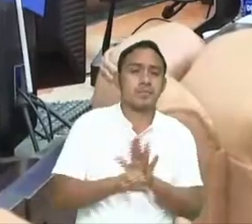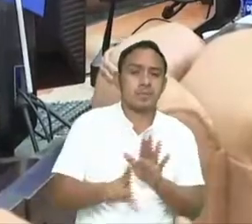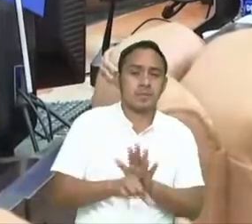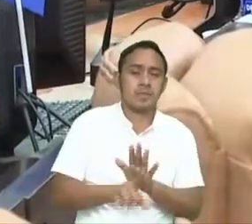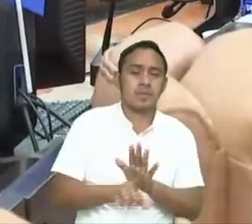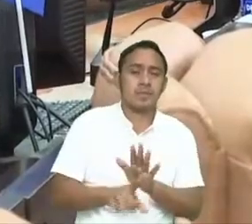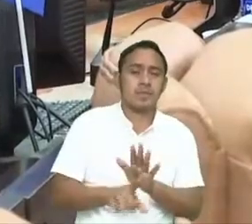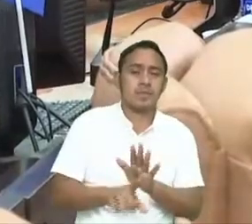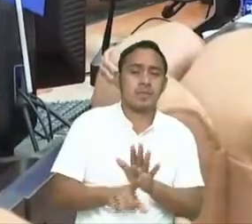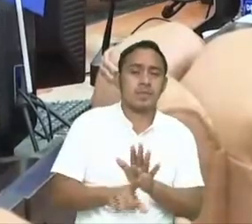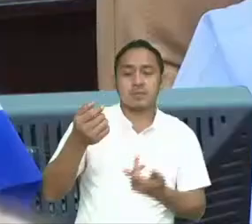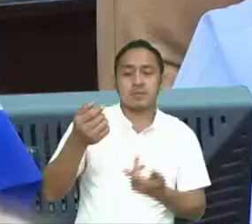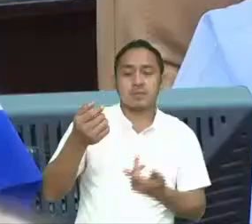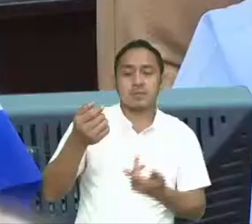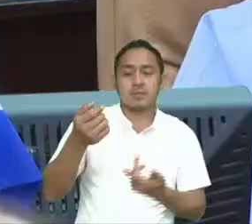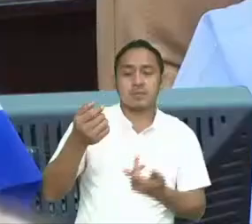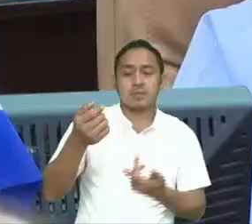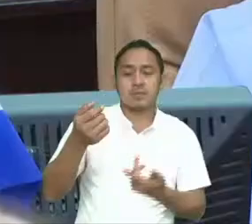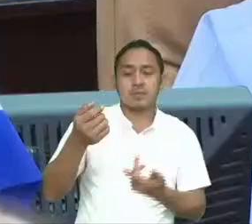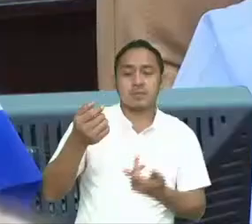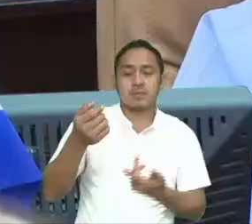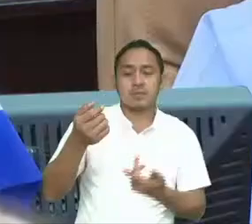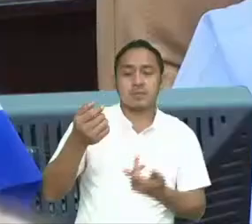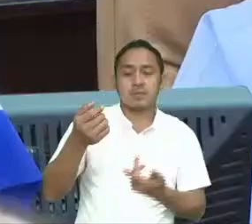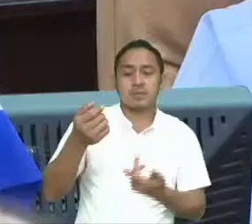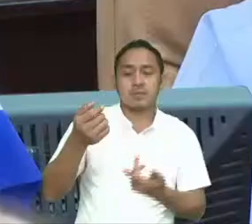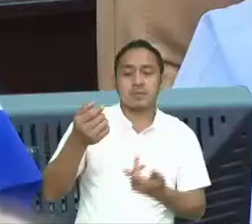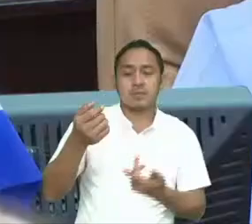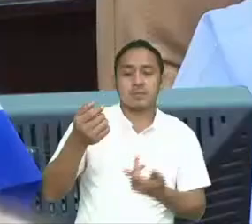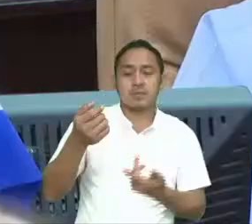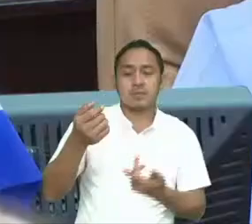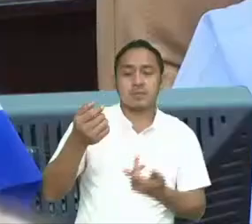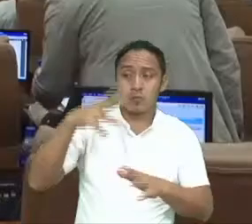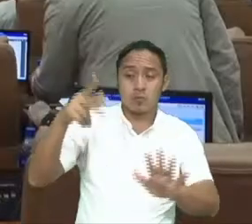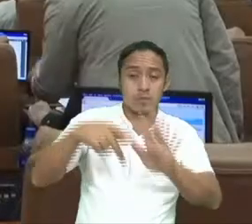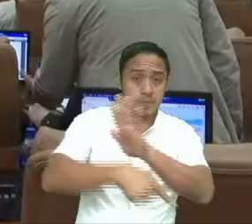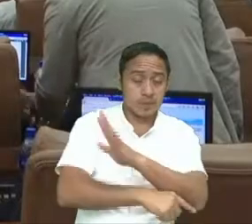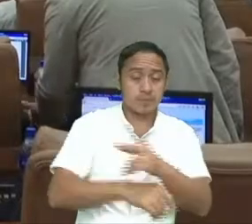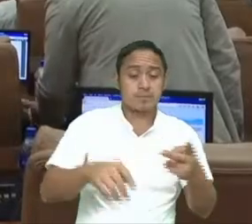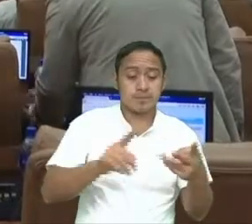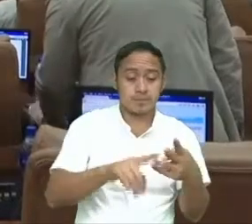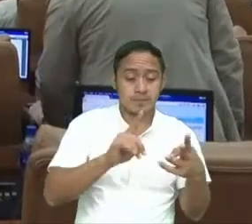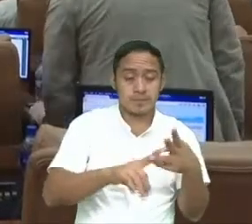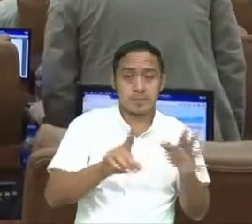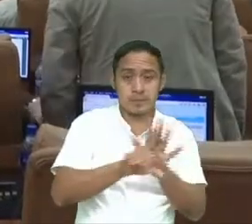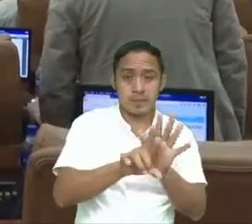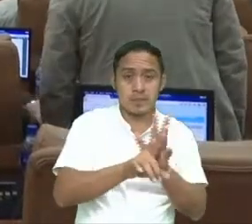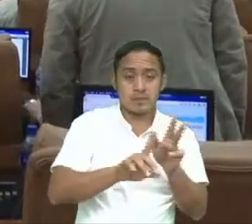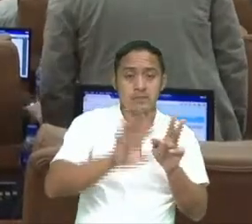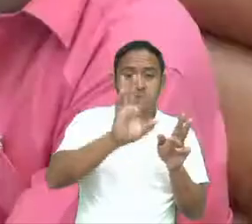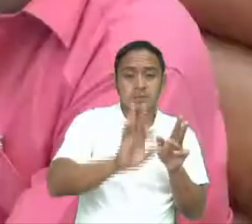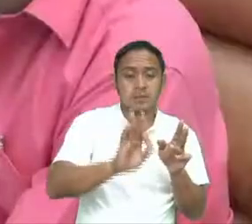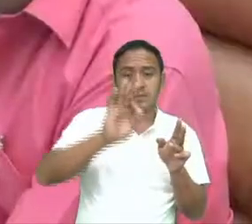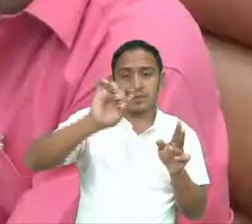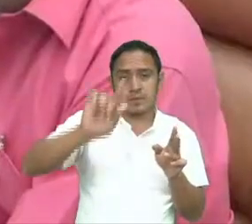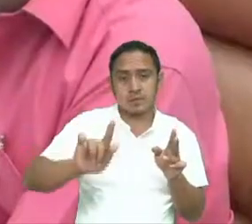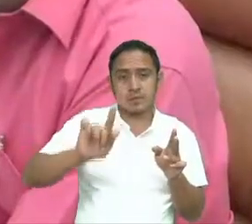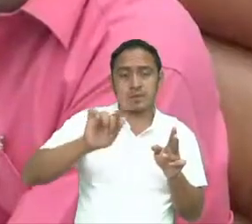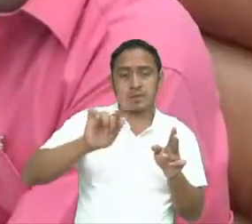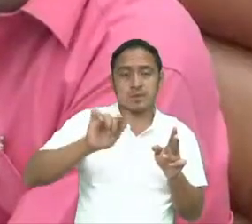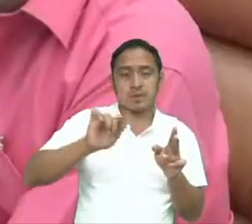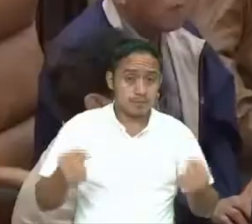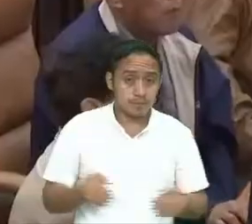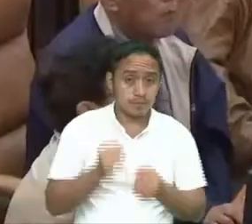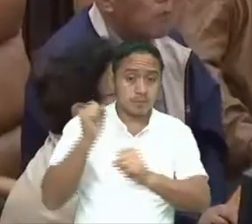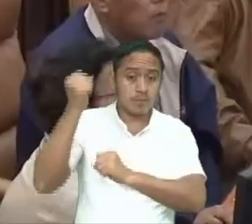Alcoholismo y Drogadicción y la Asociación de Confiscados y Afectados, Arge Sequeira Mangas, que brindaba apoyo y acompañamiento a personas